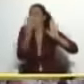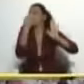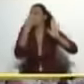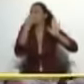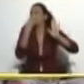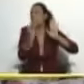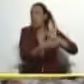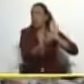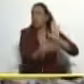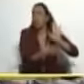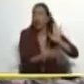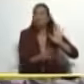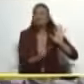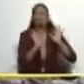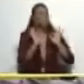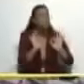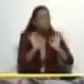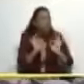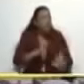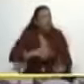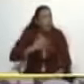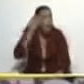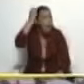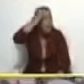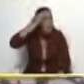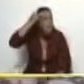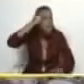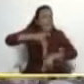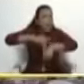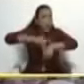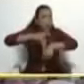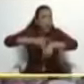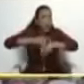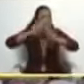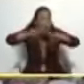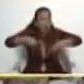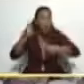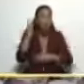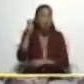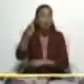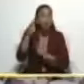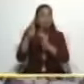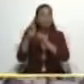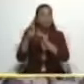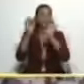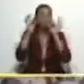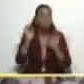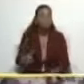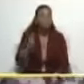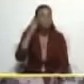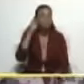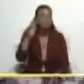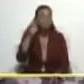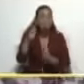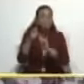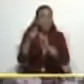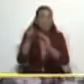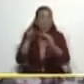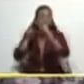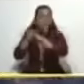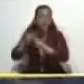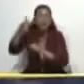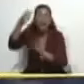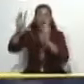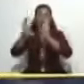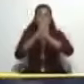Y creo que ha llegado la hora de una reforma constitucional para introducir en